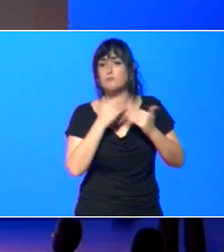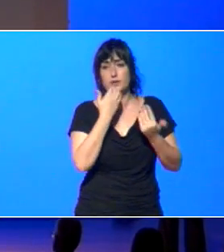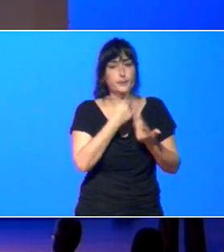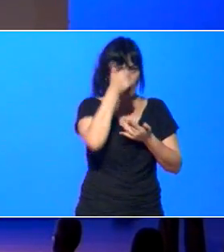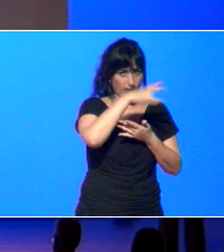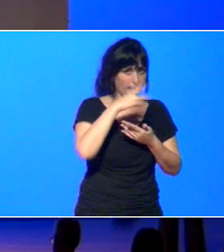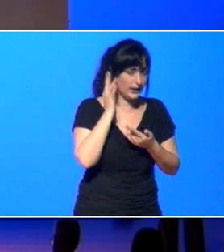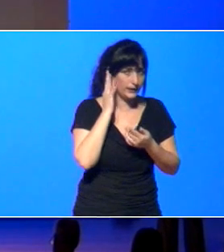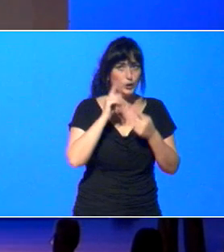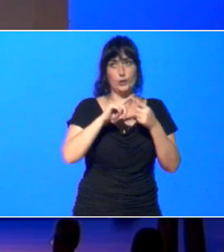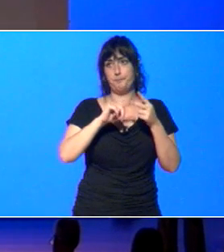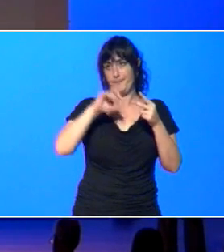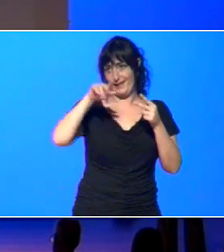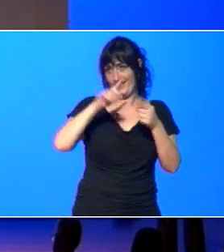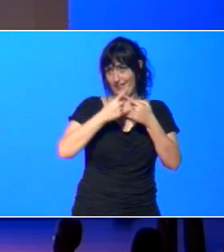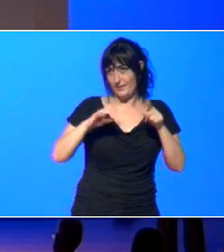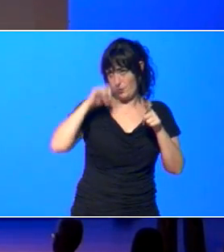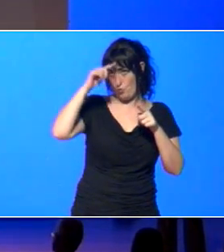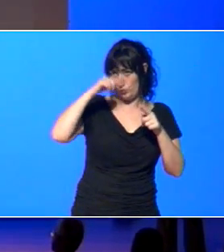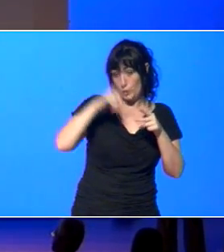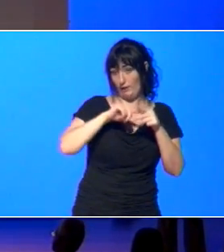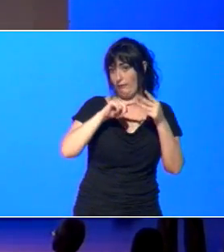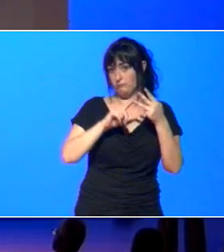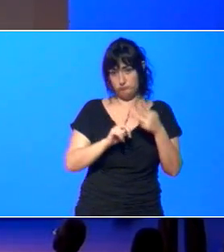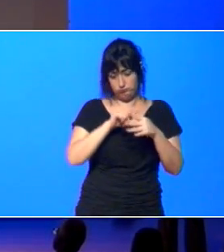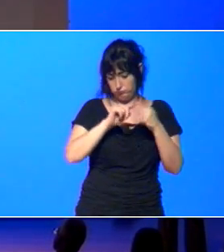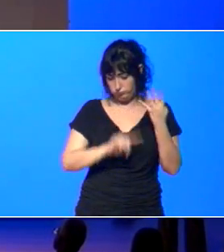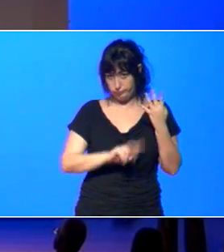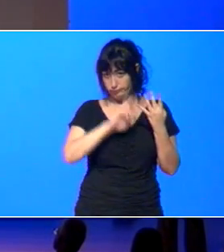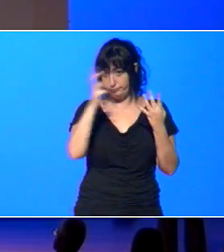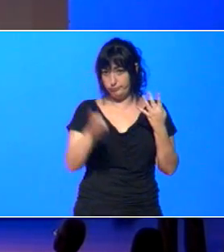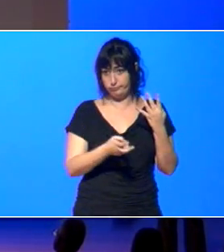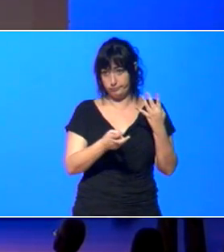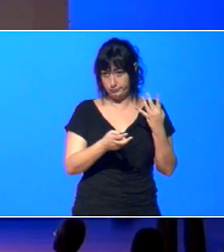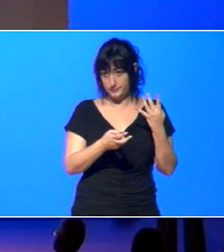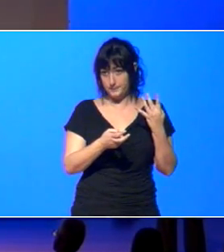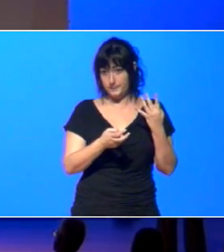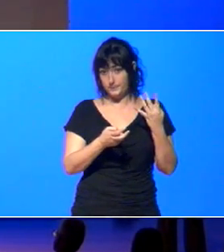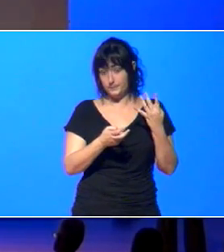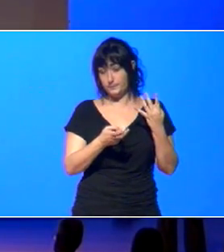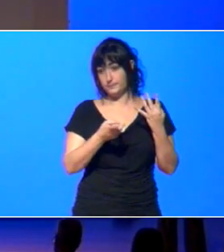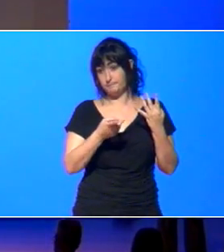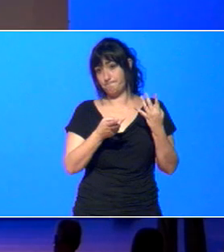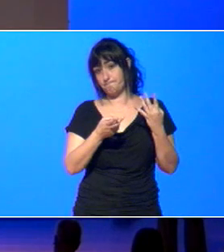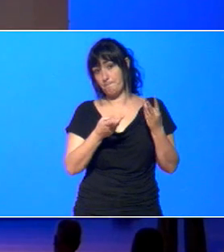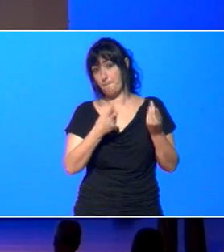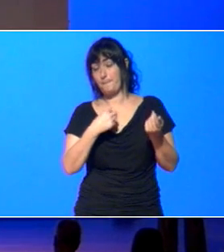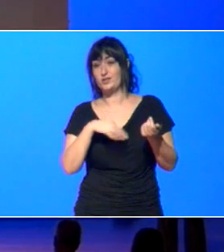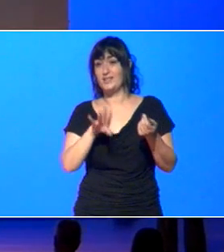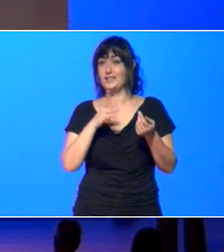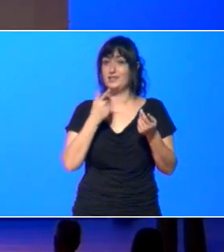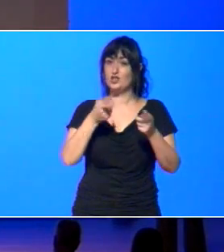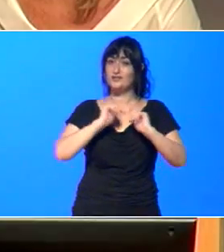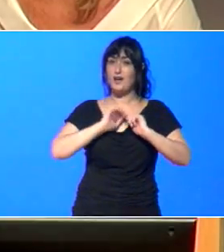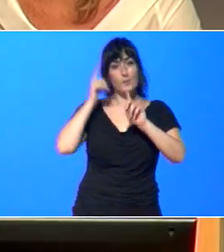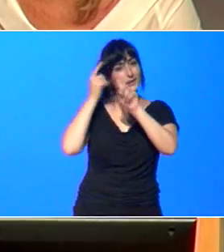cultural, aparece la diversidad funcional. Puede ser que también sea una cuestión conceptual que podamos abrir incluso ese debate de términos para ver hasta qué puntos